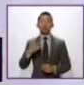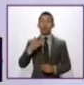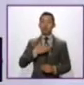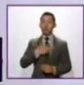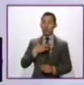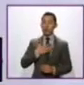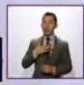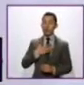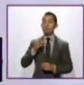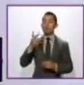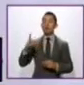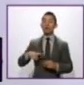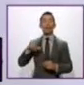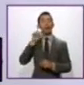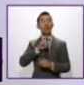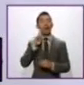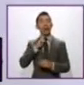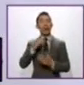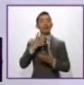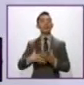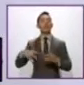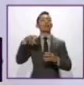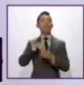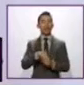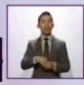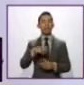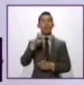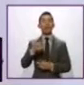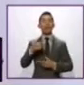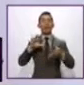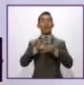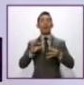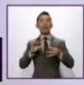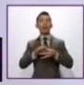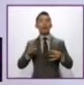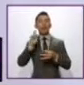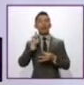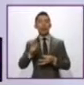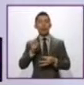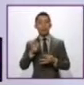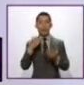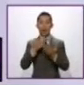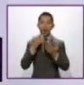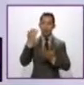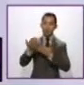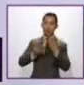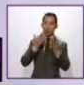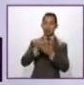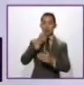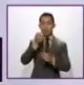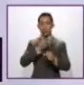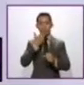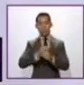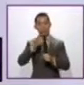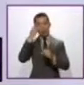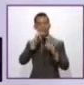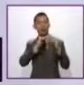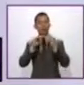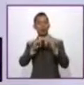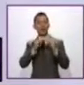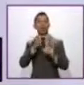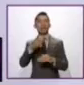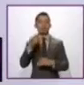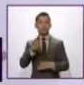gobernadora incluyente. Por eso estoy hablando de poner sobre la mesa la Secretaría de la Igualdad. Tenemos